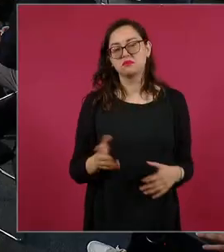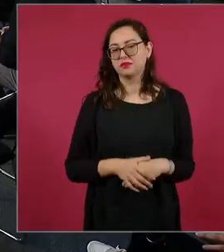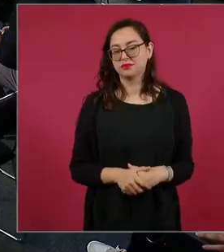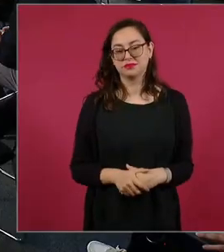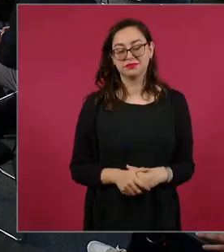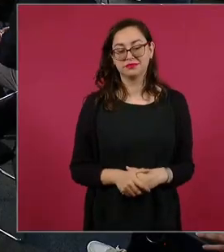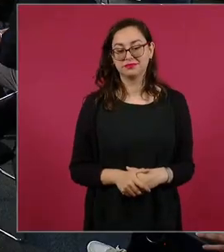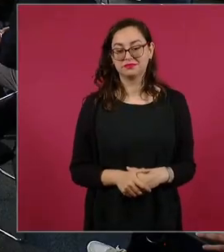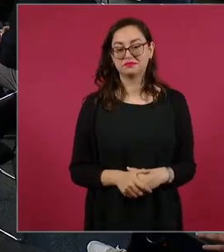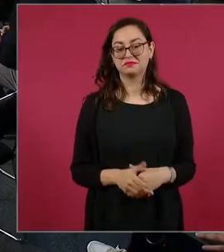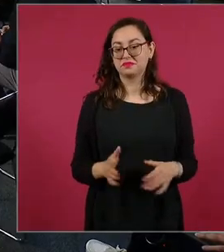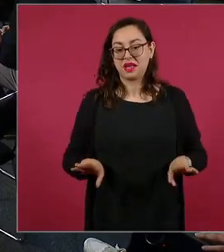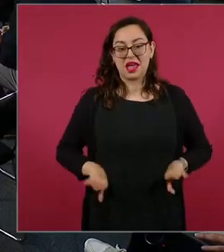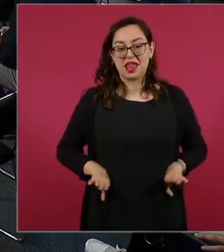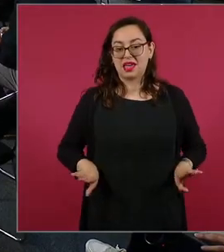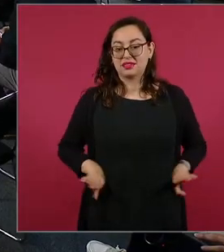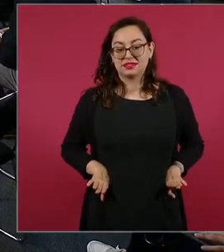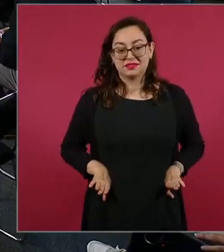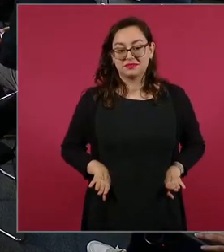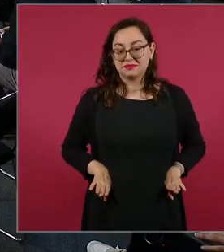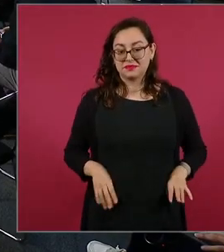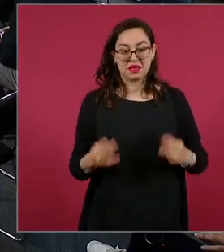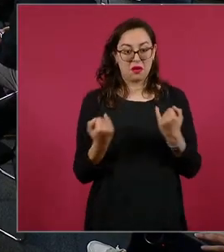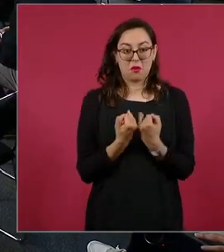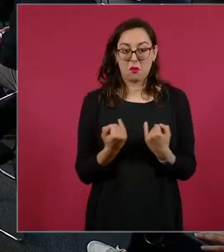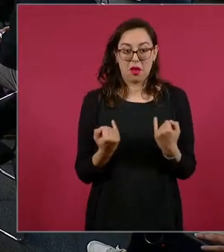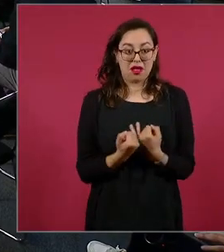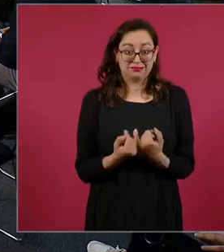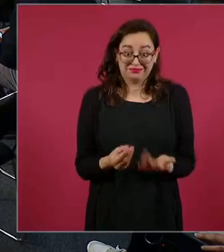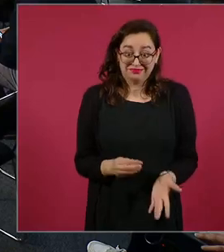esas prácticas que son todavía estas